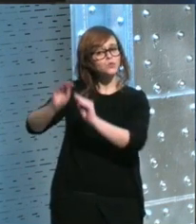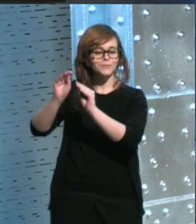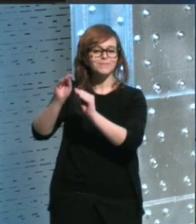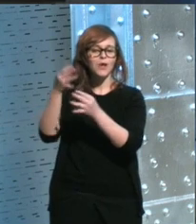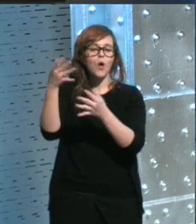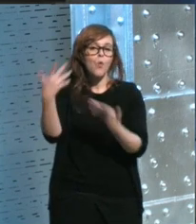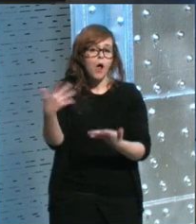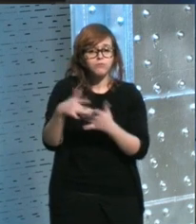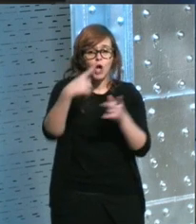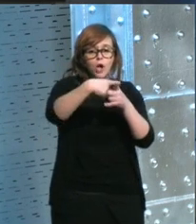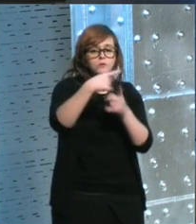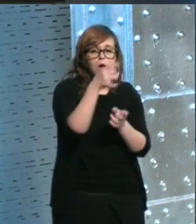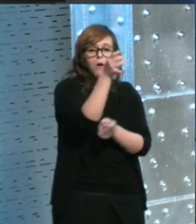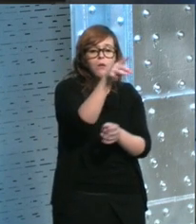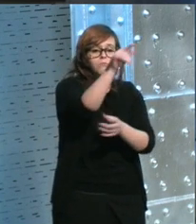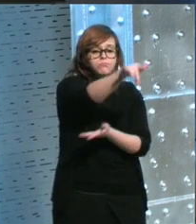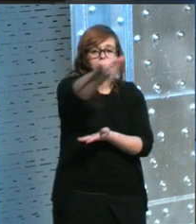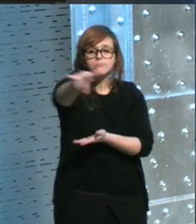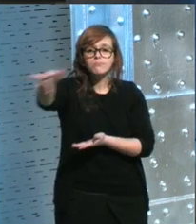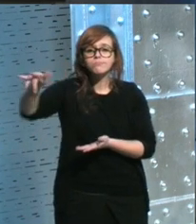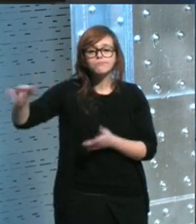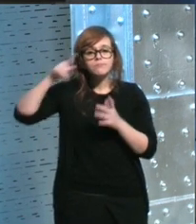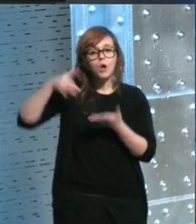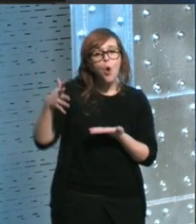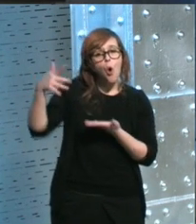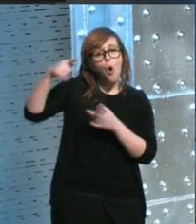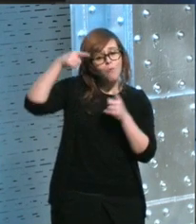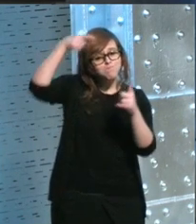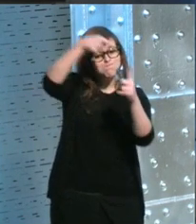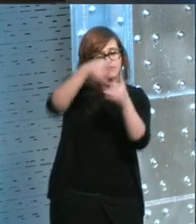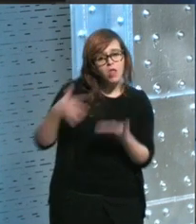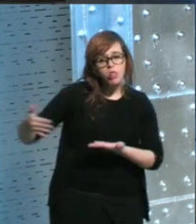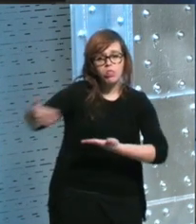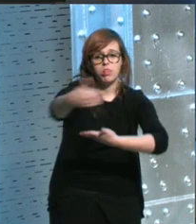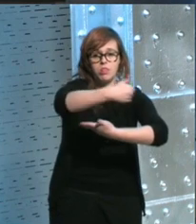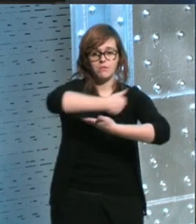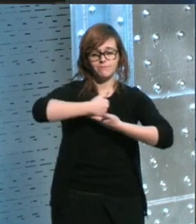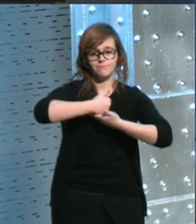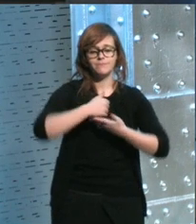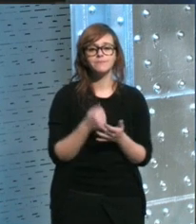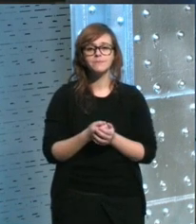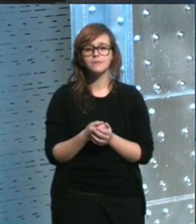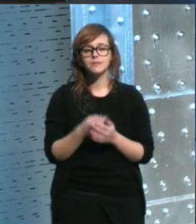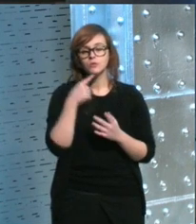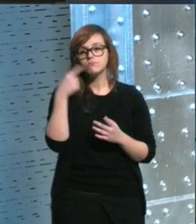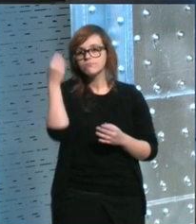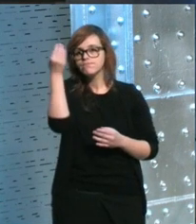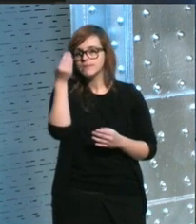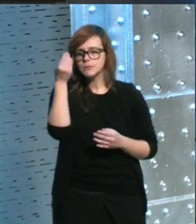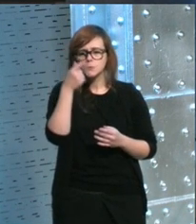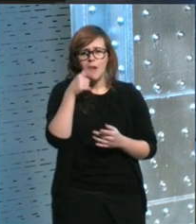a esto que comentas, ¿no? Entonces, a lo cual agrego que es indispensable